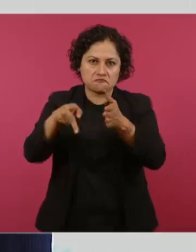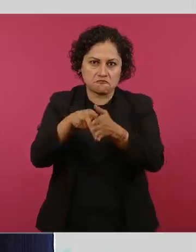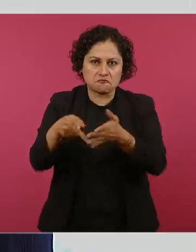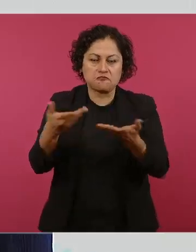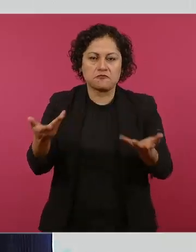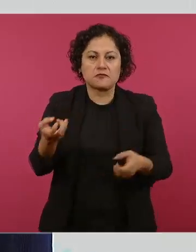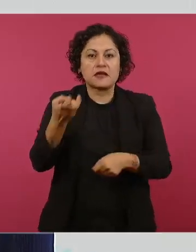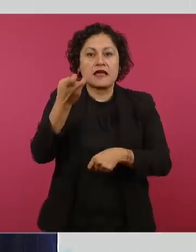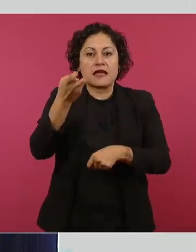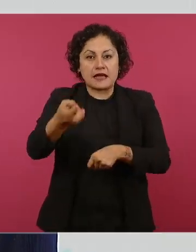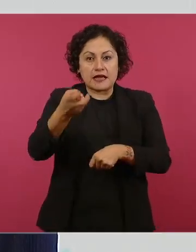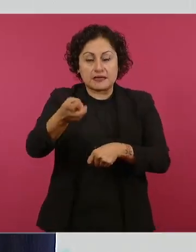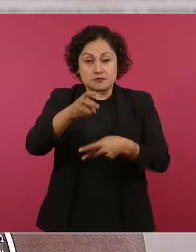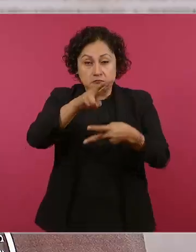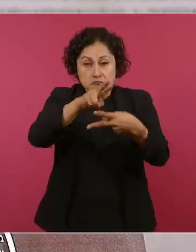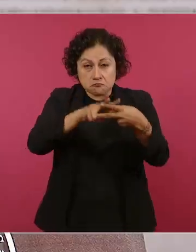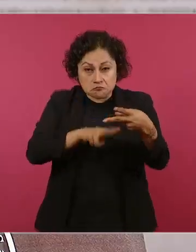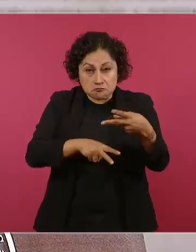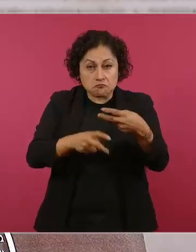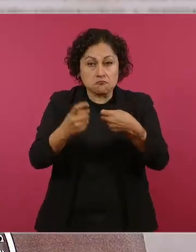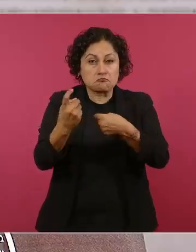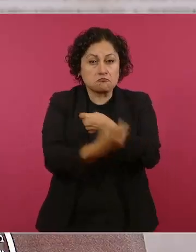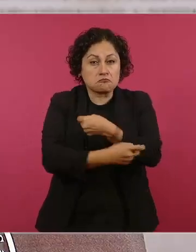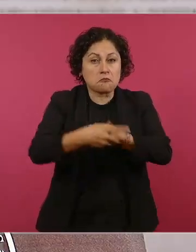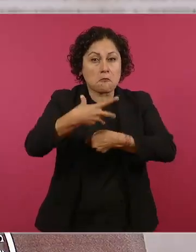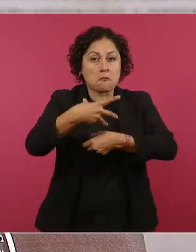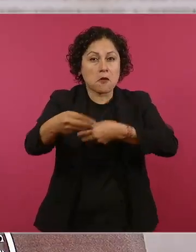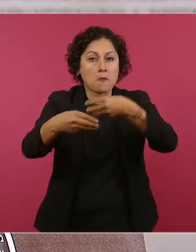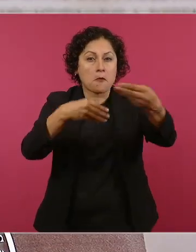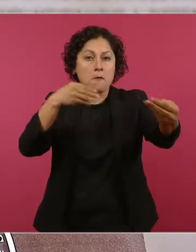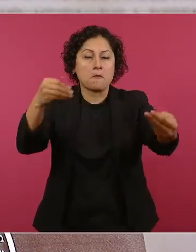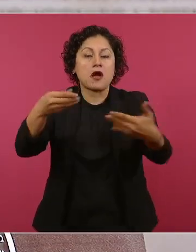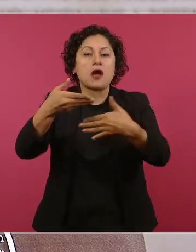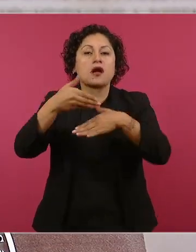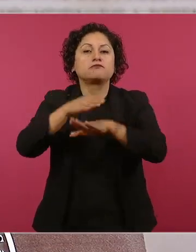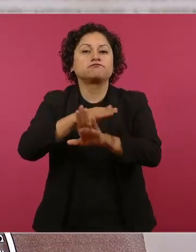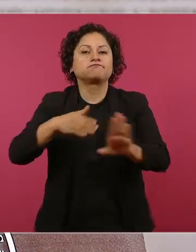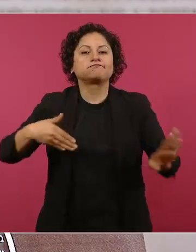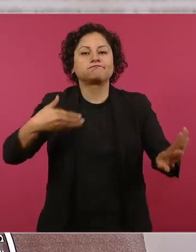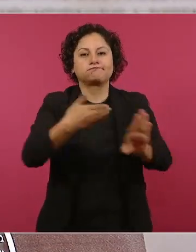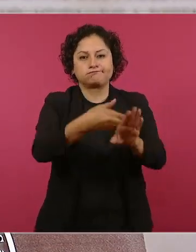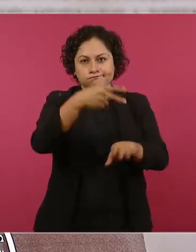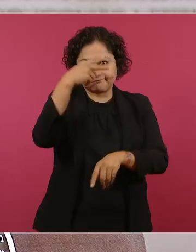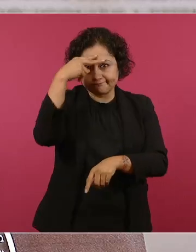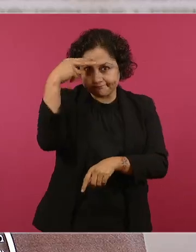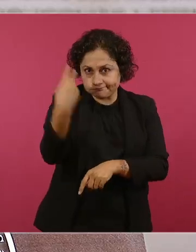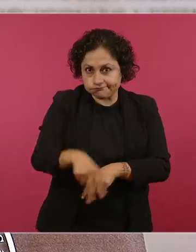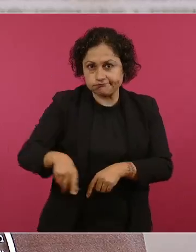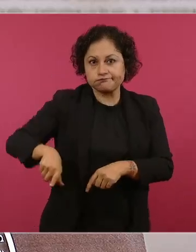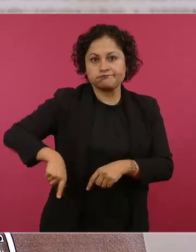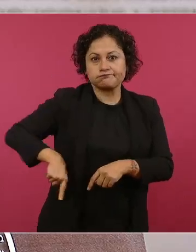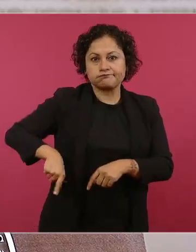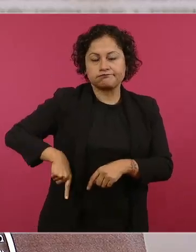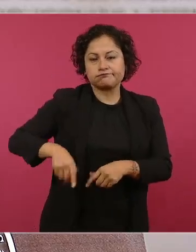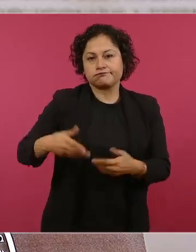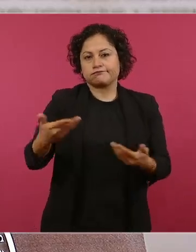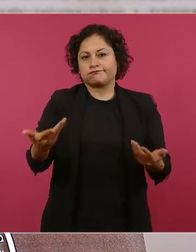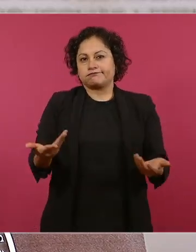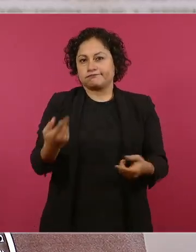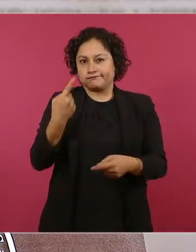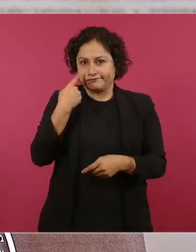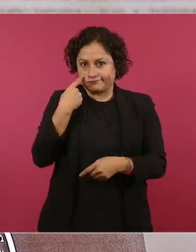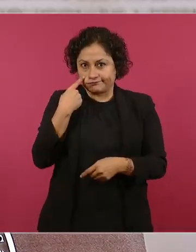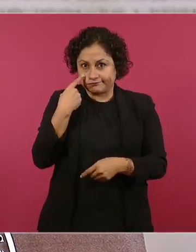erosión en contra del gobierno de México. Pero esto no es todo. Son 7 de cada 10 cuentas